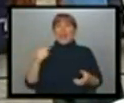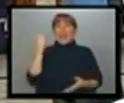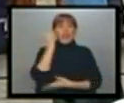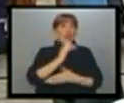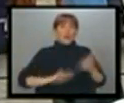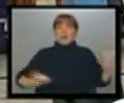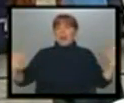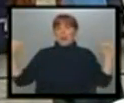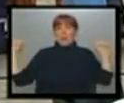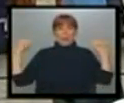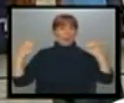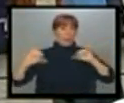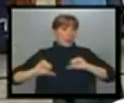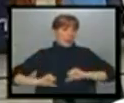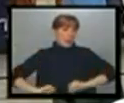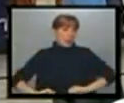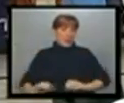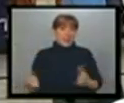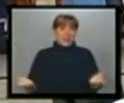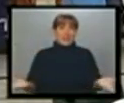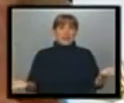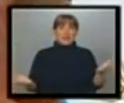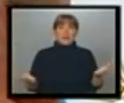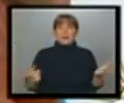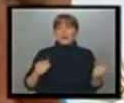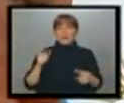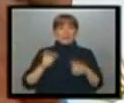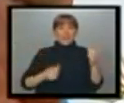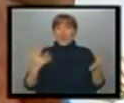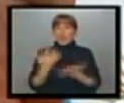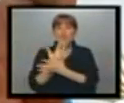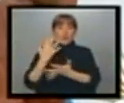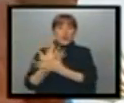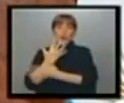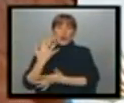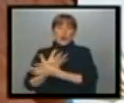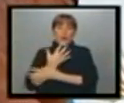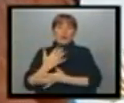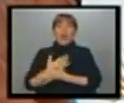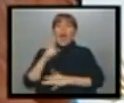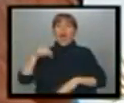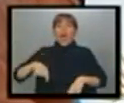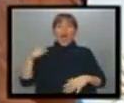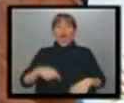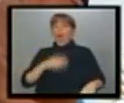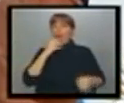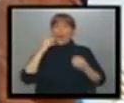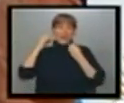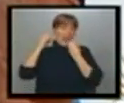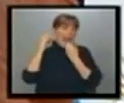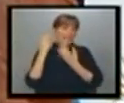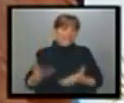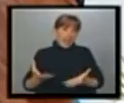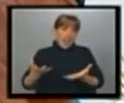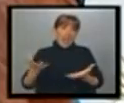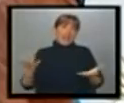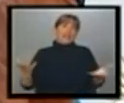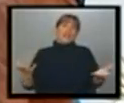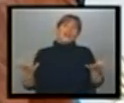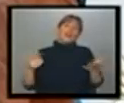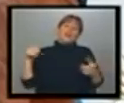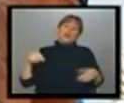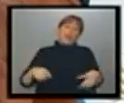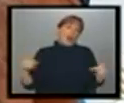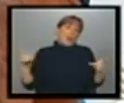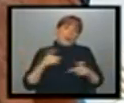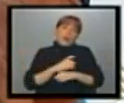colapso, había mucha gente que la venía pasando mal. Y que el sinceramiento de muchas cosas hace que estos